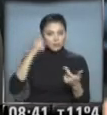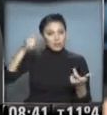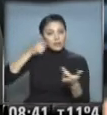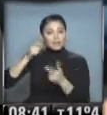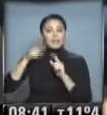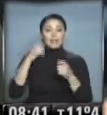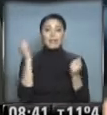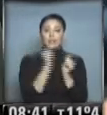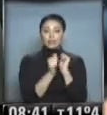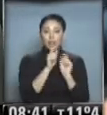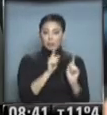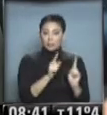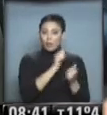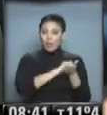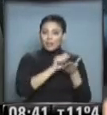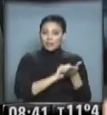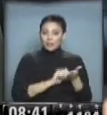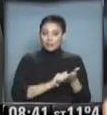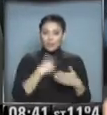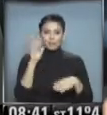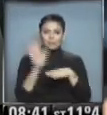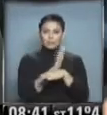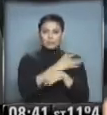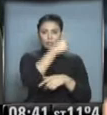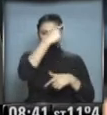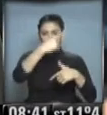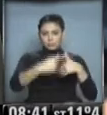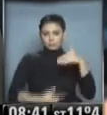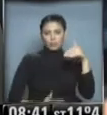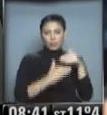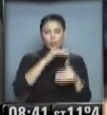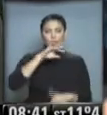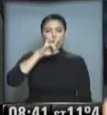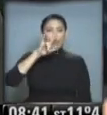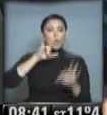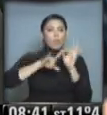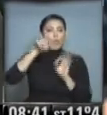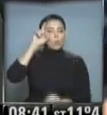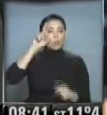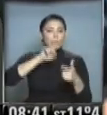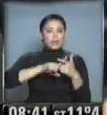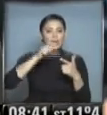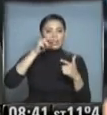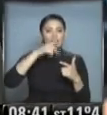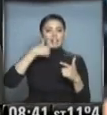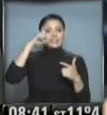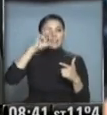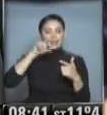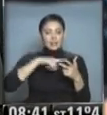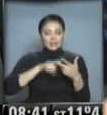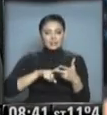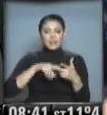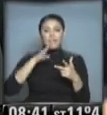historia que además escribió él y que protagonizan un vasto elenco encabezado por Luis Luque, Luciano Cáceres, Leticia Brediche. También